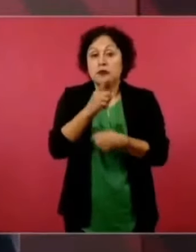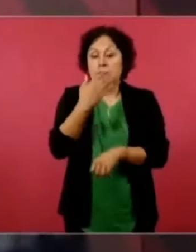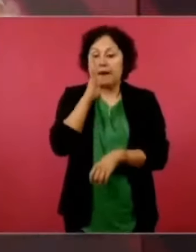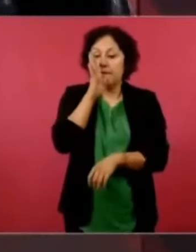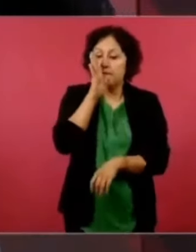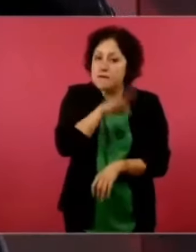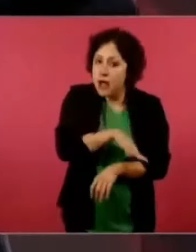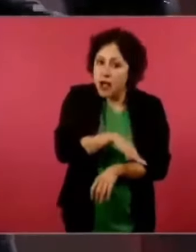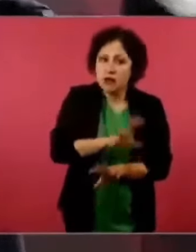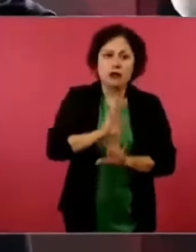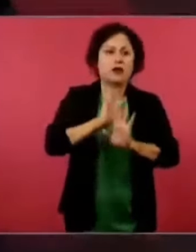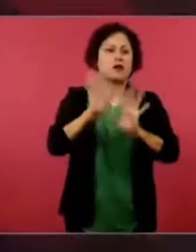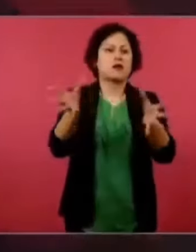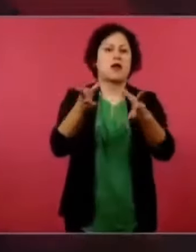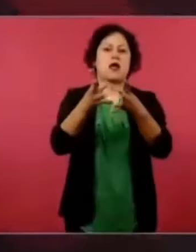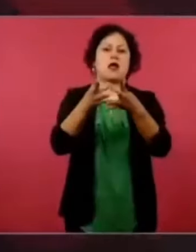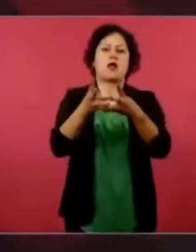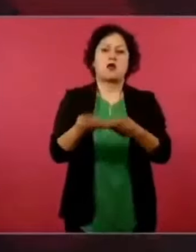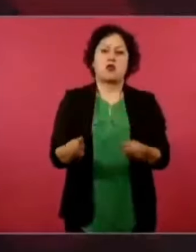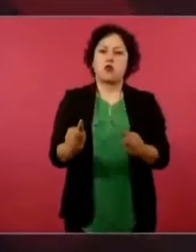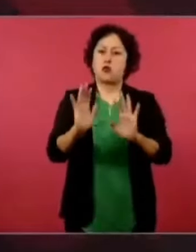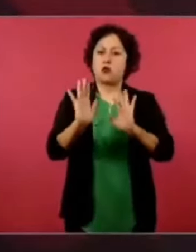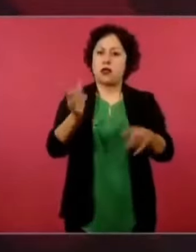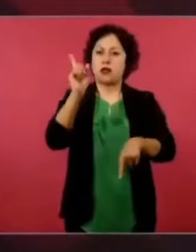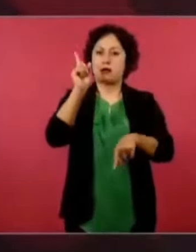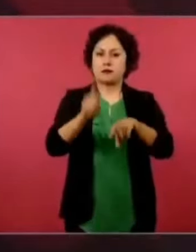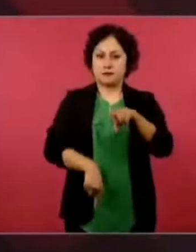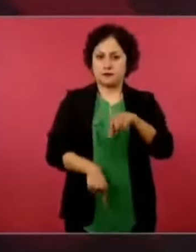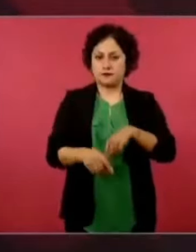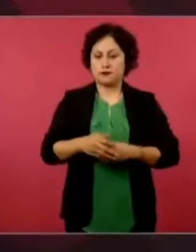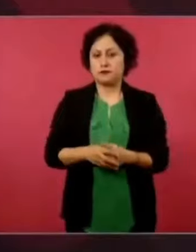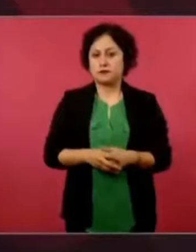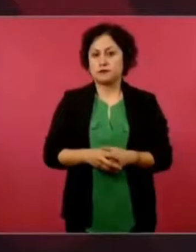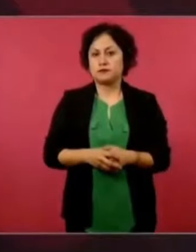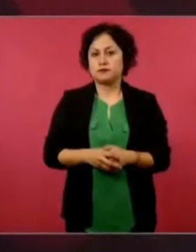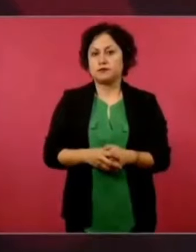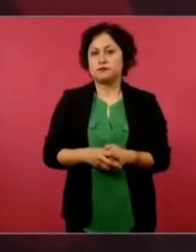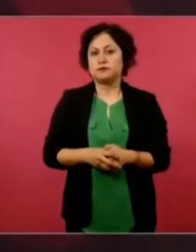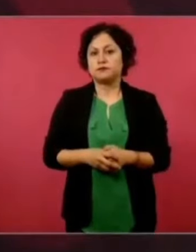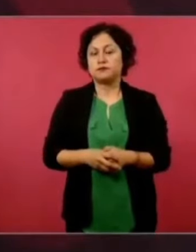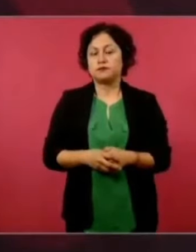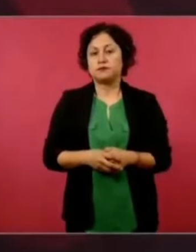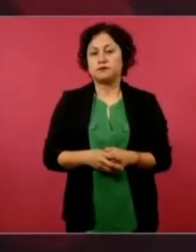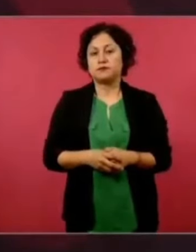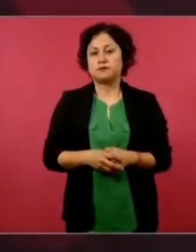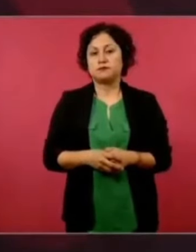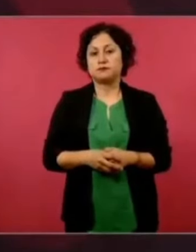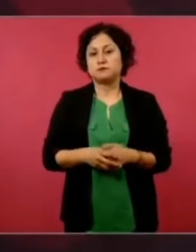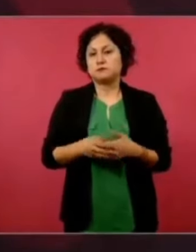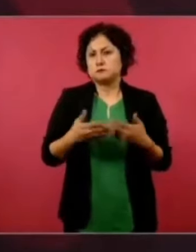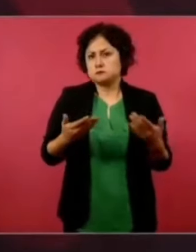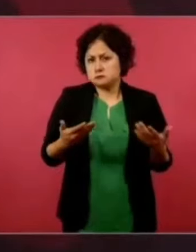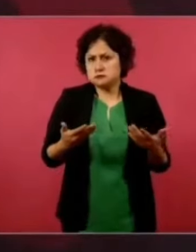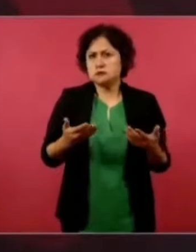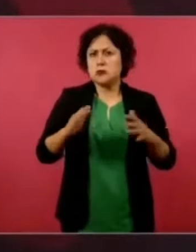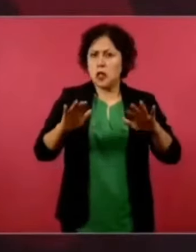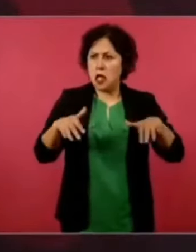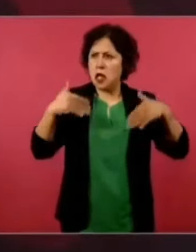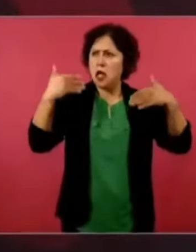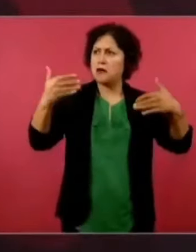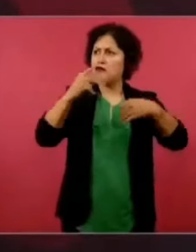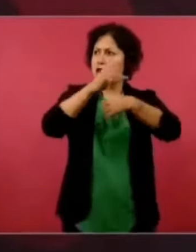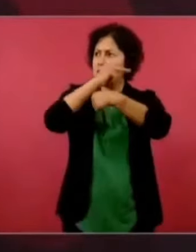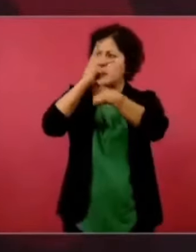sí cooperación pero no puede ser